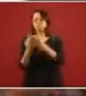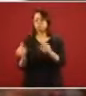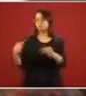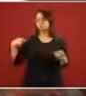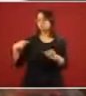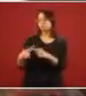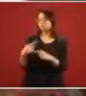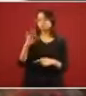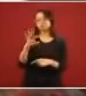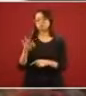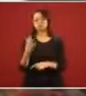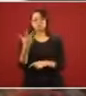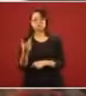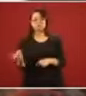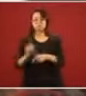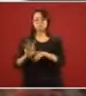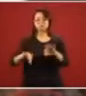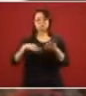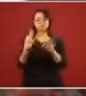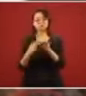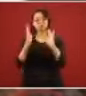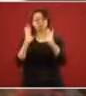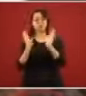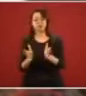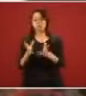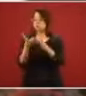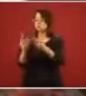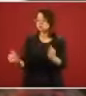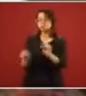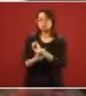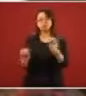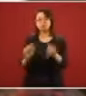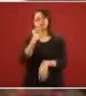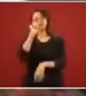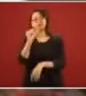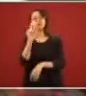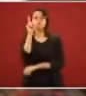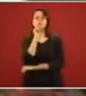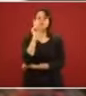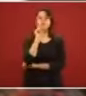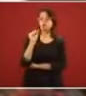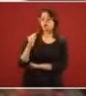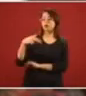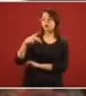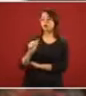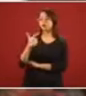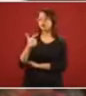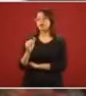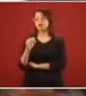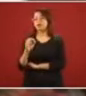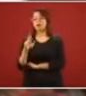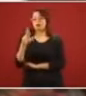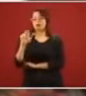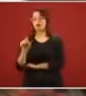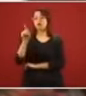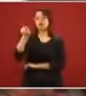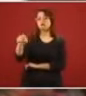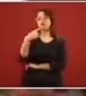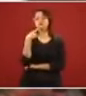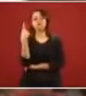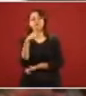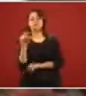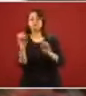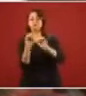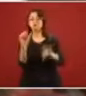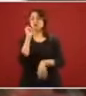no las solventaron. Le pregunto… Ana Guevara ya está en omisión por no haber denunciado a los servidores públicos.